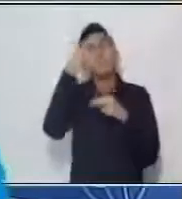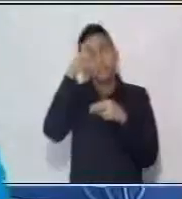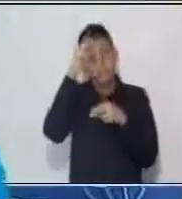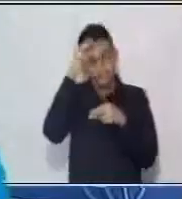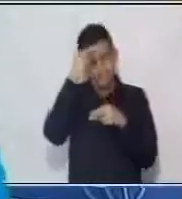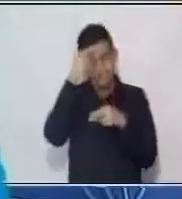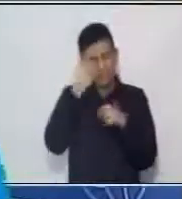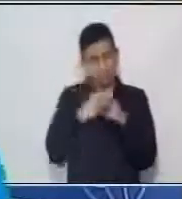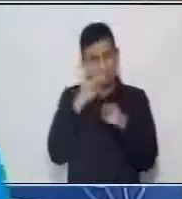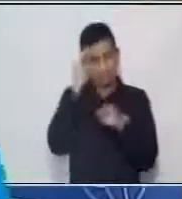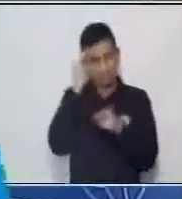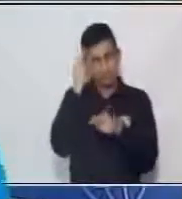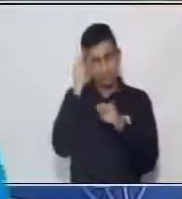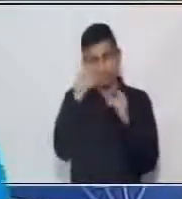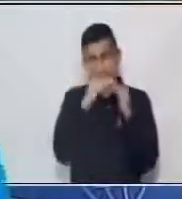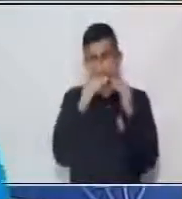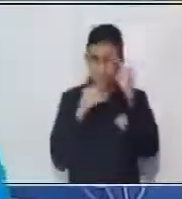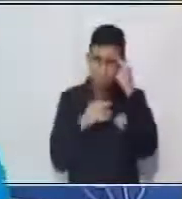tú te recuerdas allá en casa.